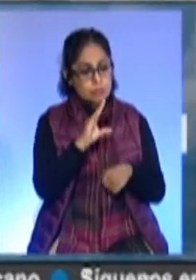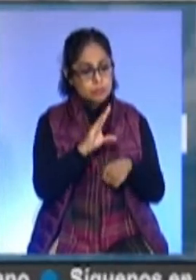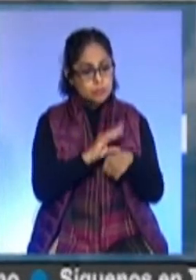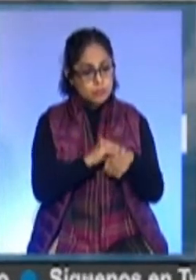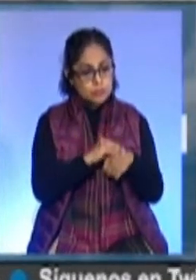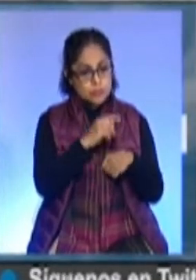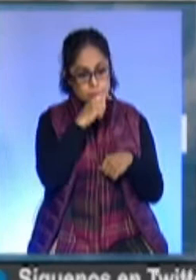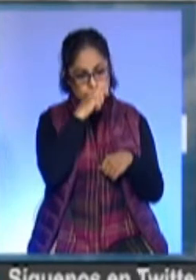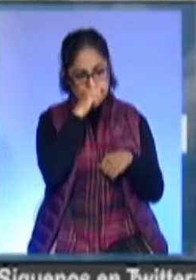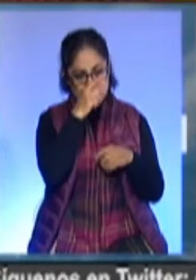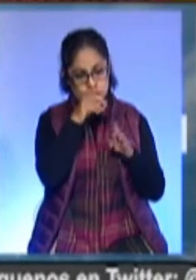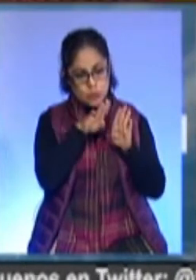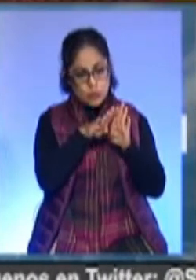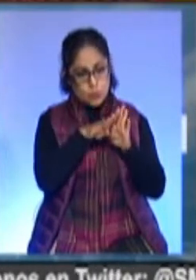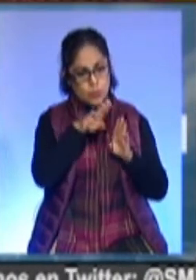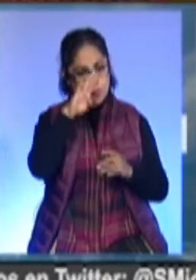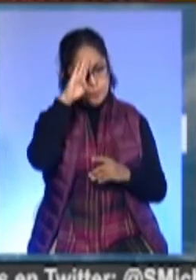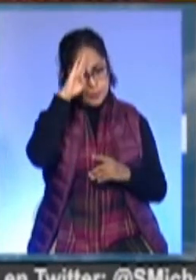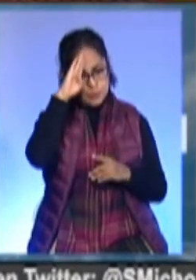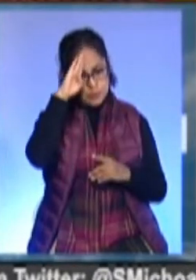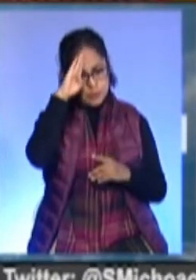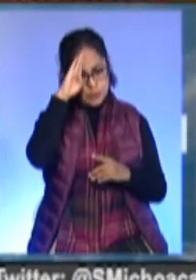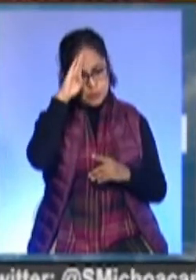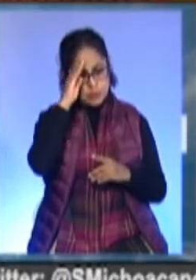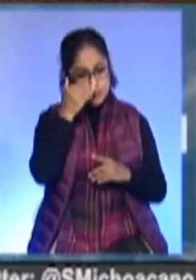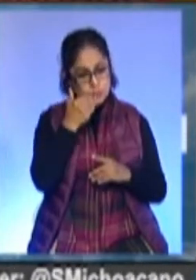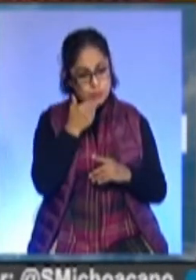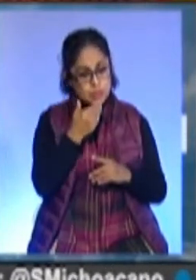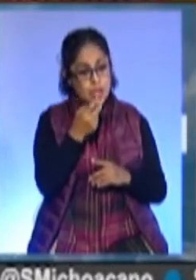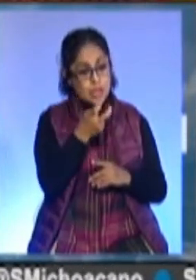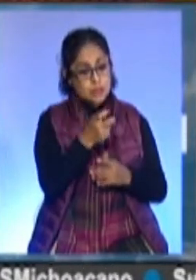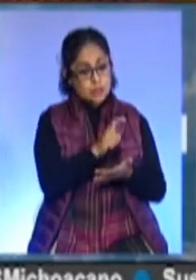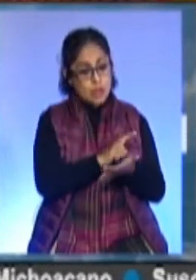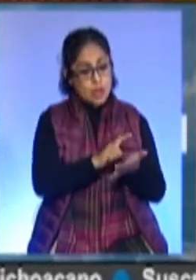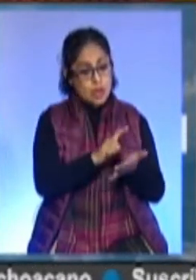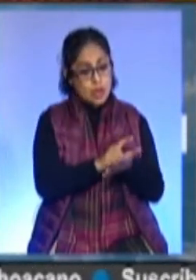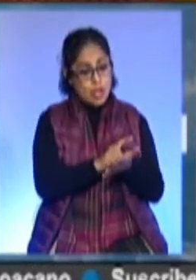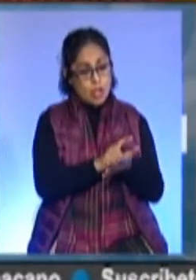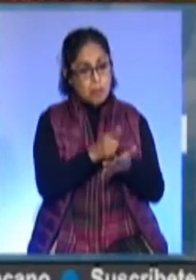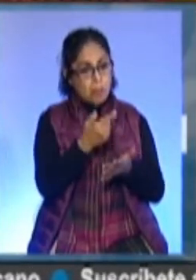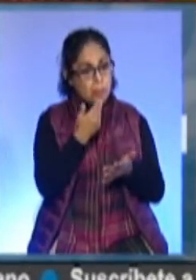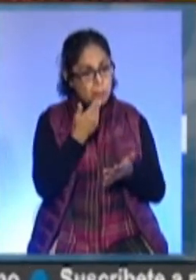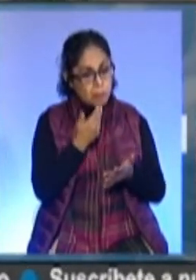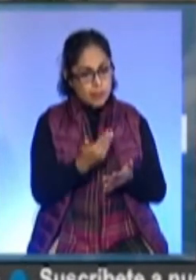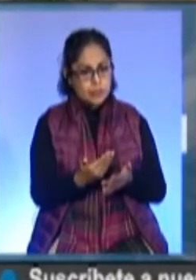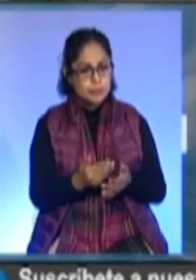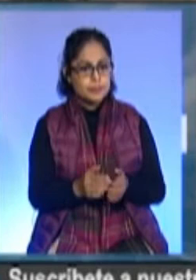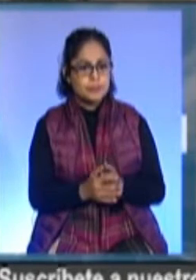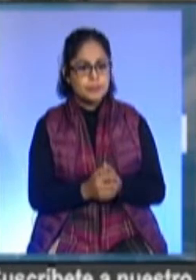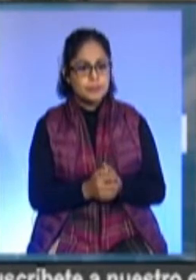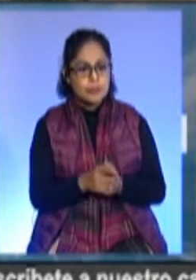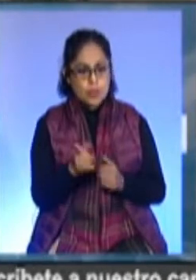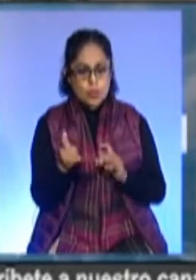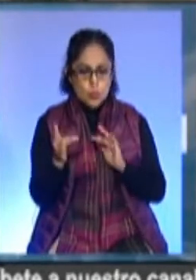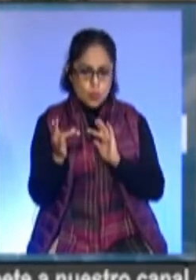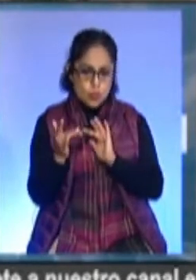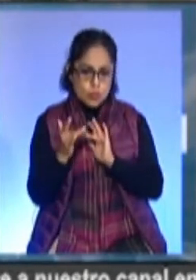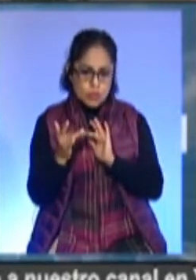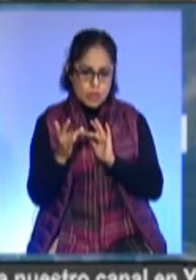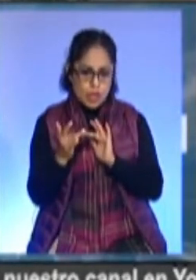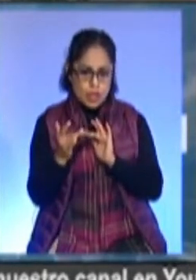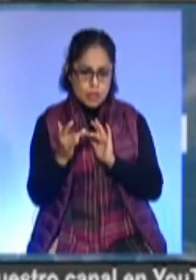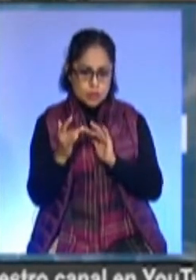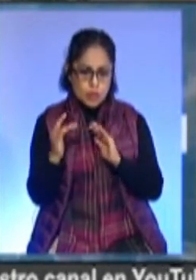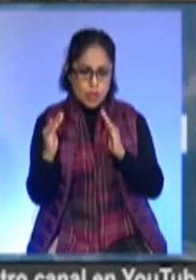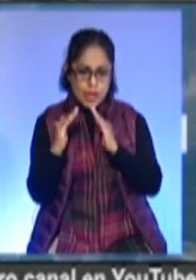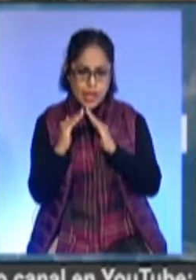esté pensada en el desarrollo colectivo, es donde las políticas públicas van a cumplir su función en realidad. ¿Se ha tenido contacto con